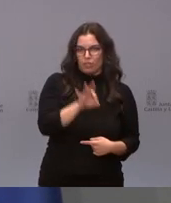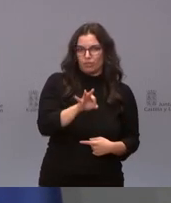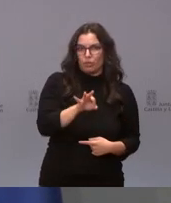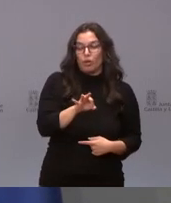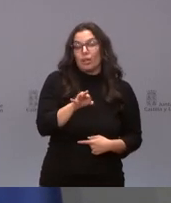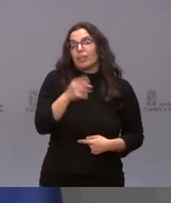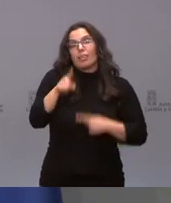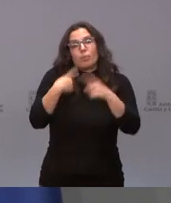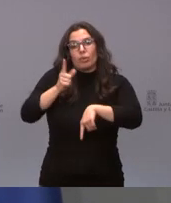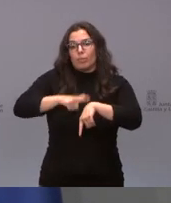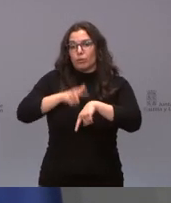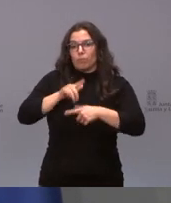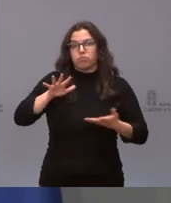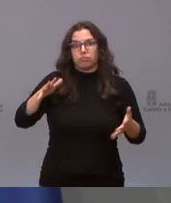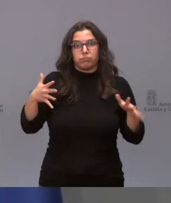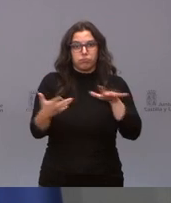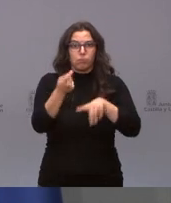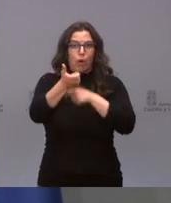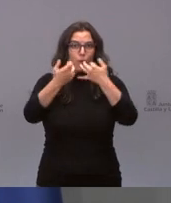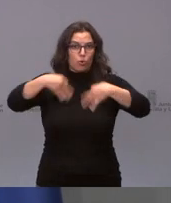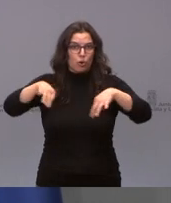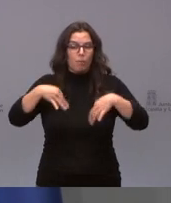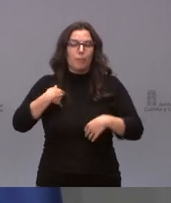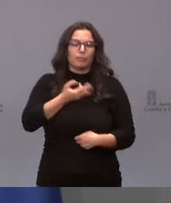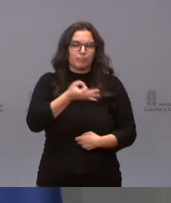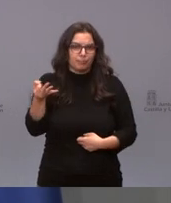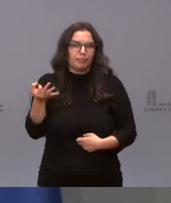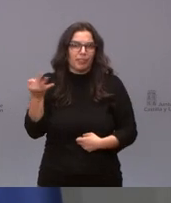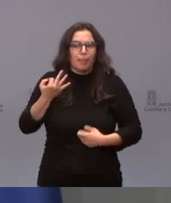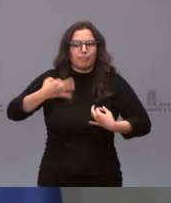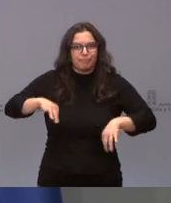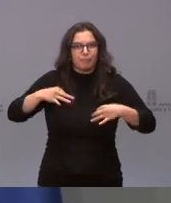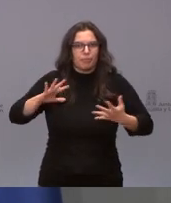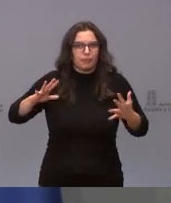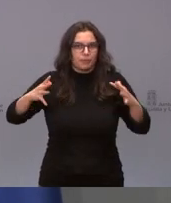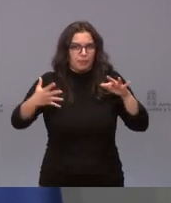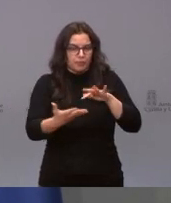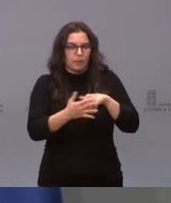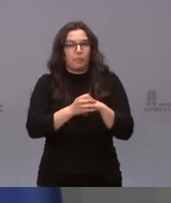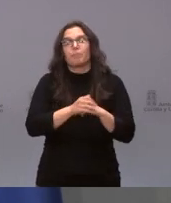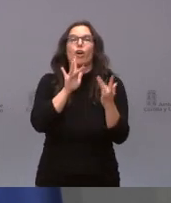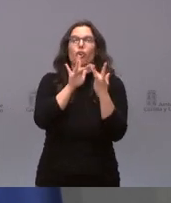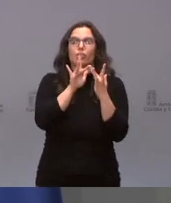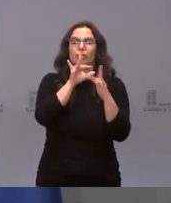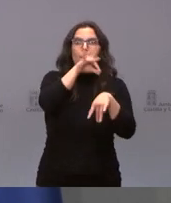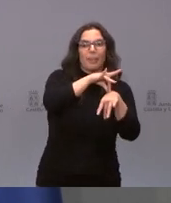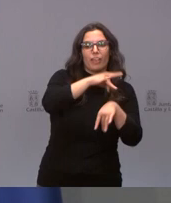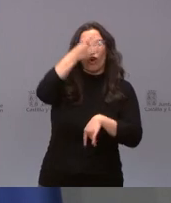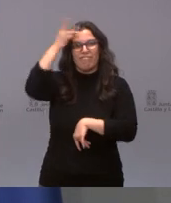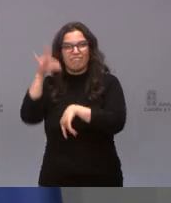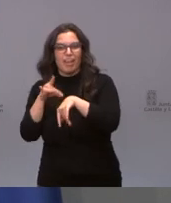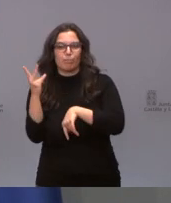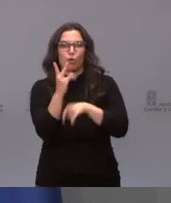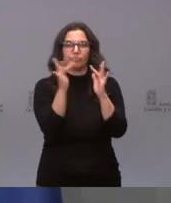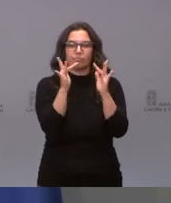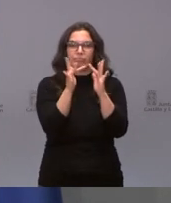normalizando poco a poco pero efectivamente tenemos que normalizar lo la esencia de la relación médico-paciente es el contacto